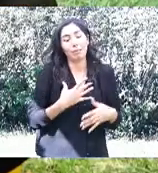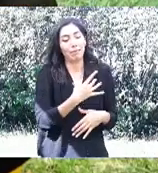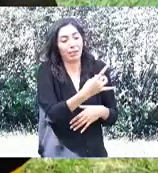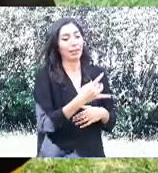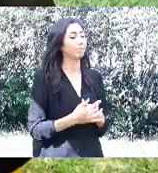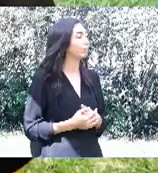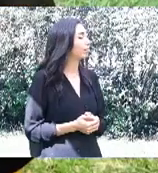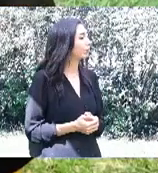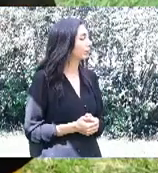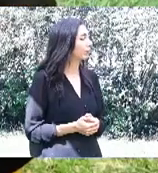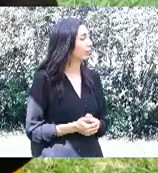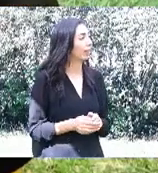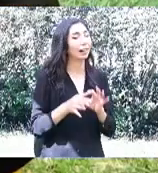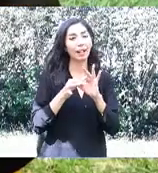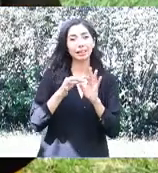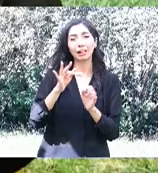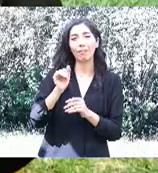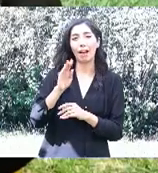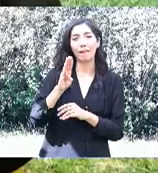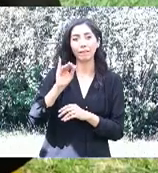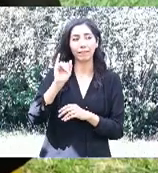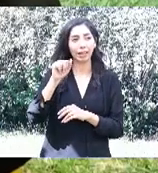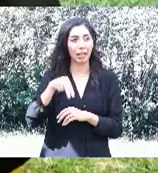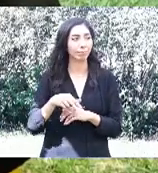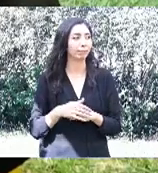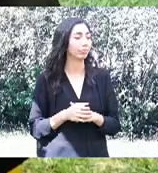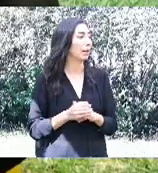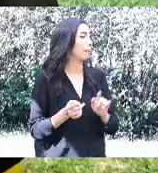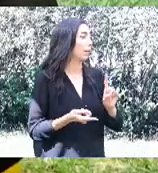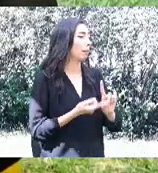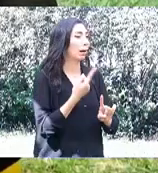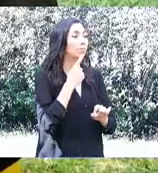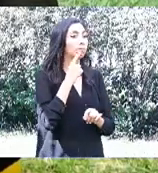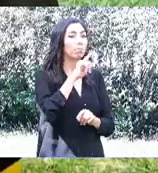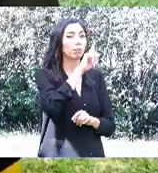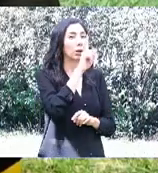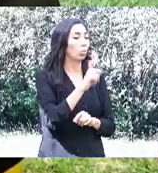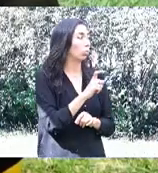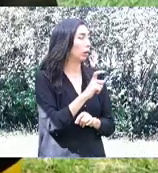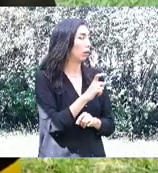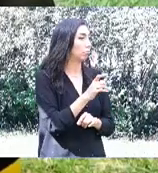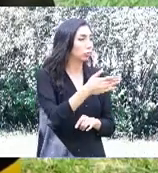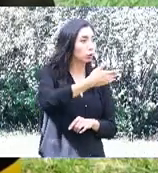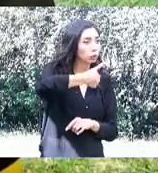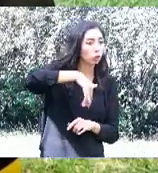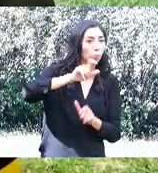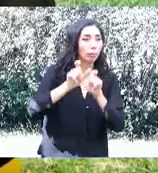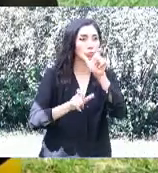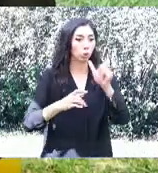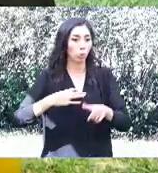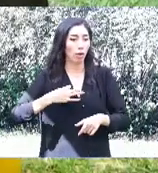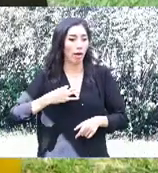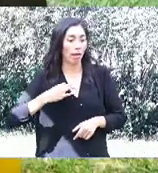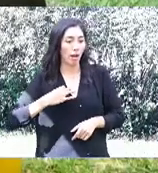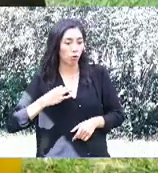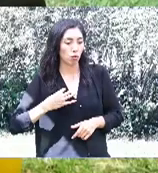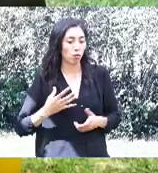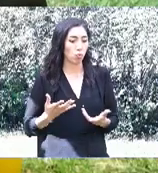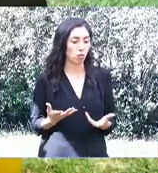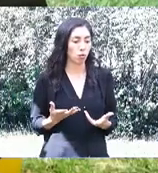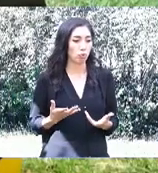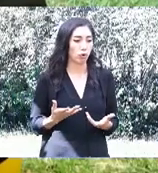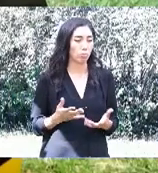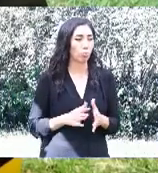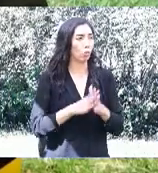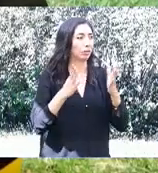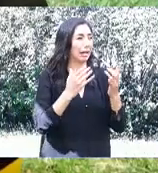invitado Gracias Fabián Bueno quería partir con una pregunta Qué riesgos enfrentamos los ciudadanos hasta ante esta inundación